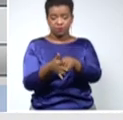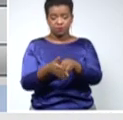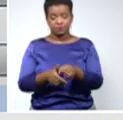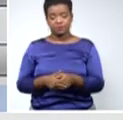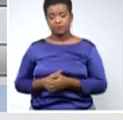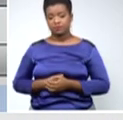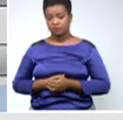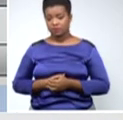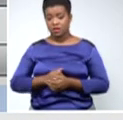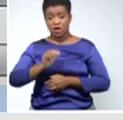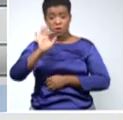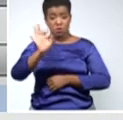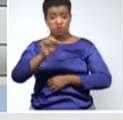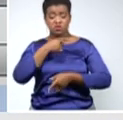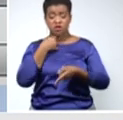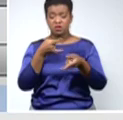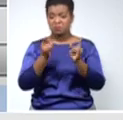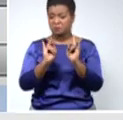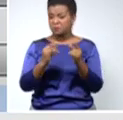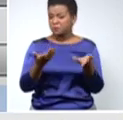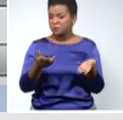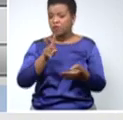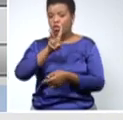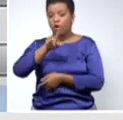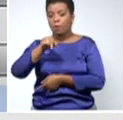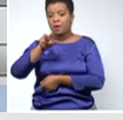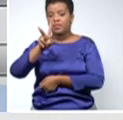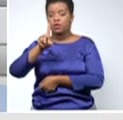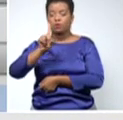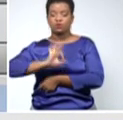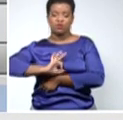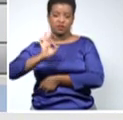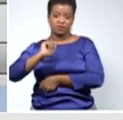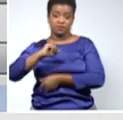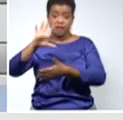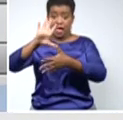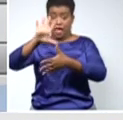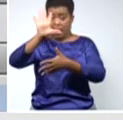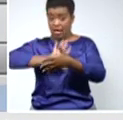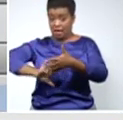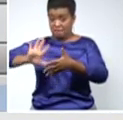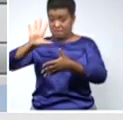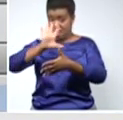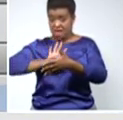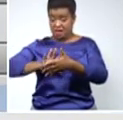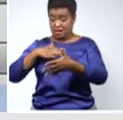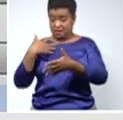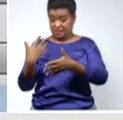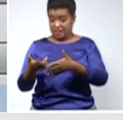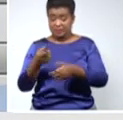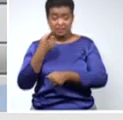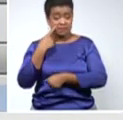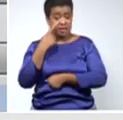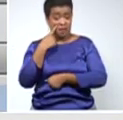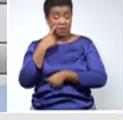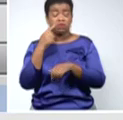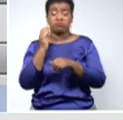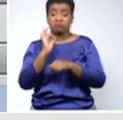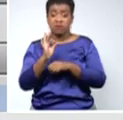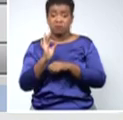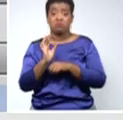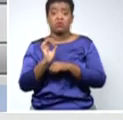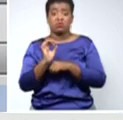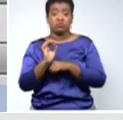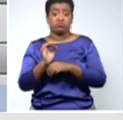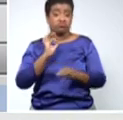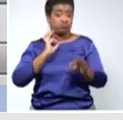de 2,21%. La región de las Américas, que sigue siendo el epicentro de la pandemia, el